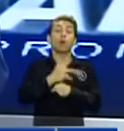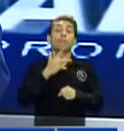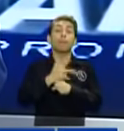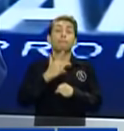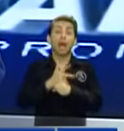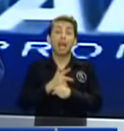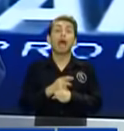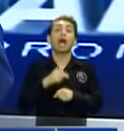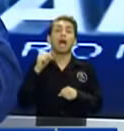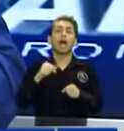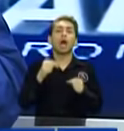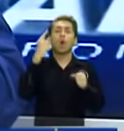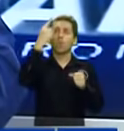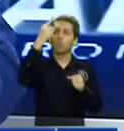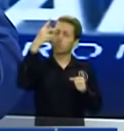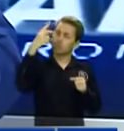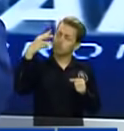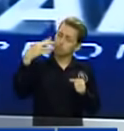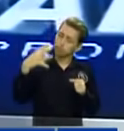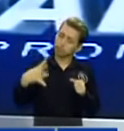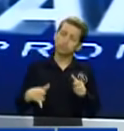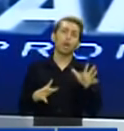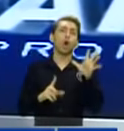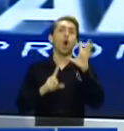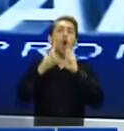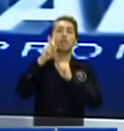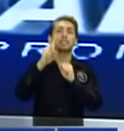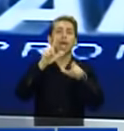en tiempos de coronavirus